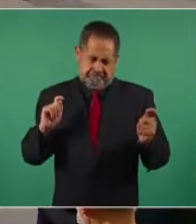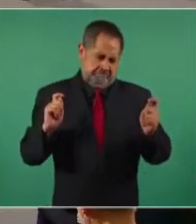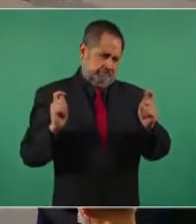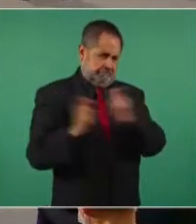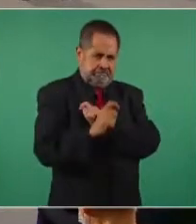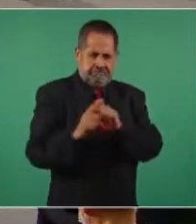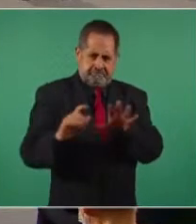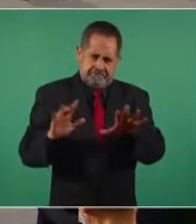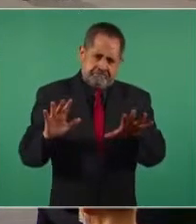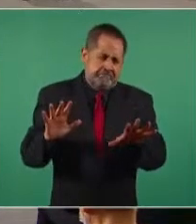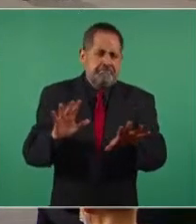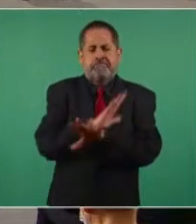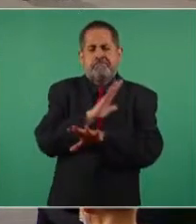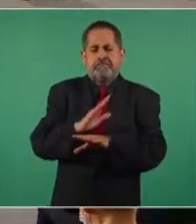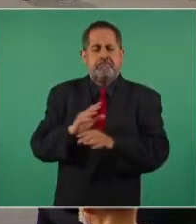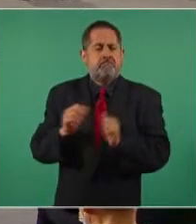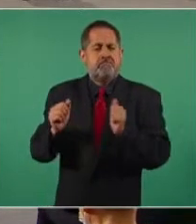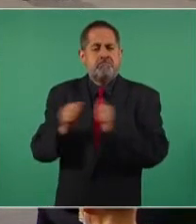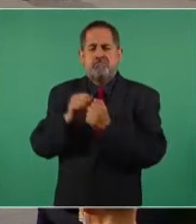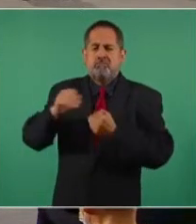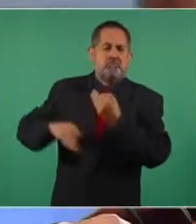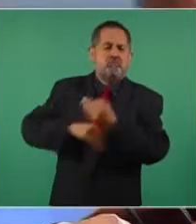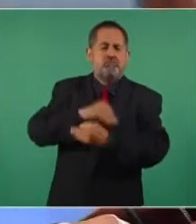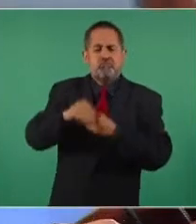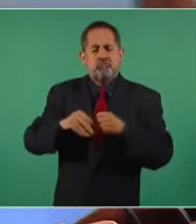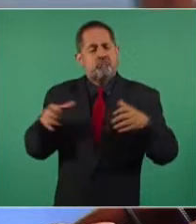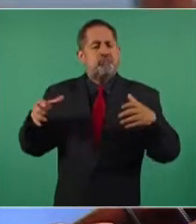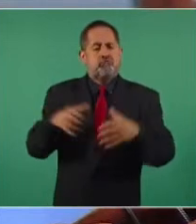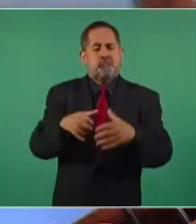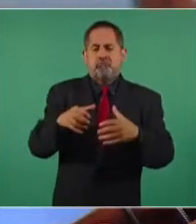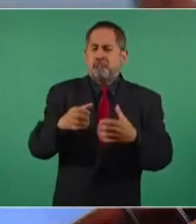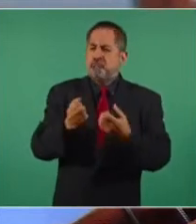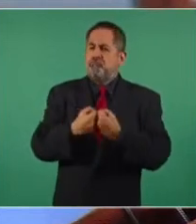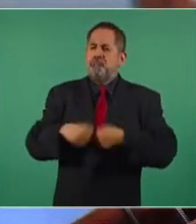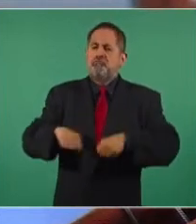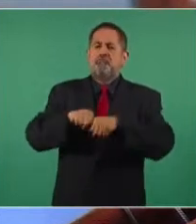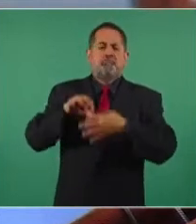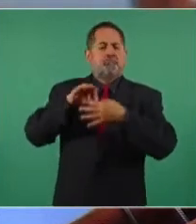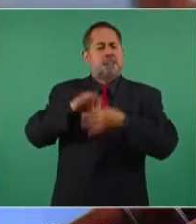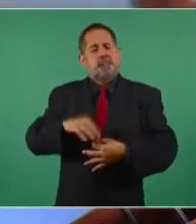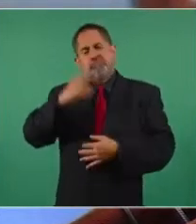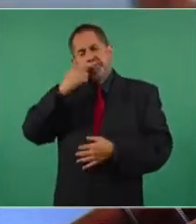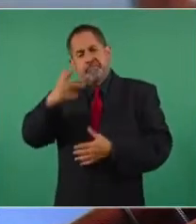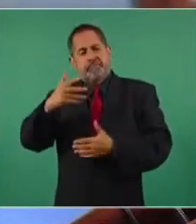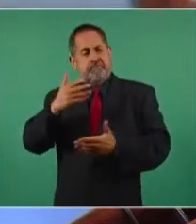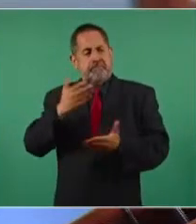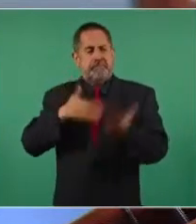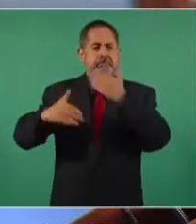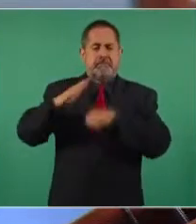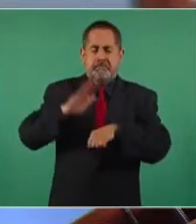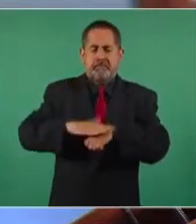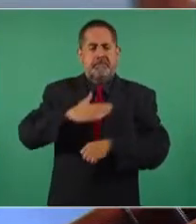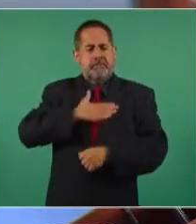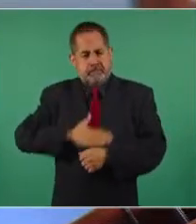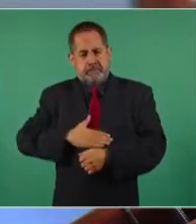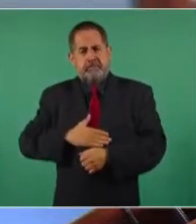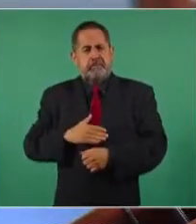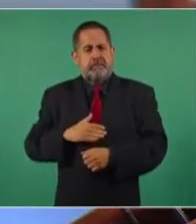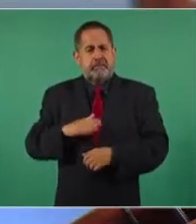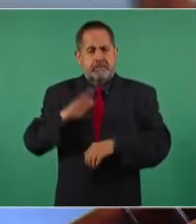a conseguir entre todos una sociedad mejor más justa